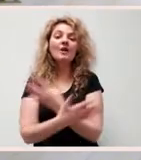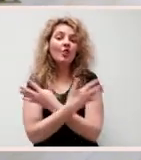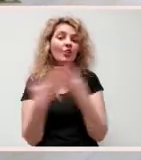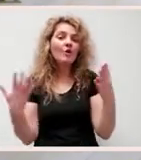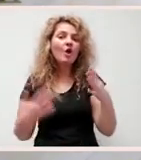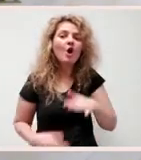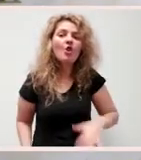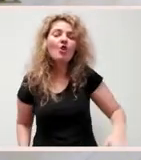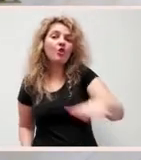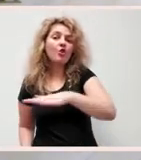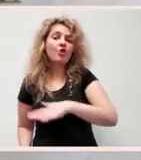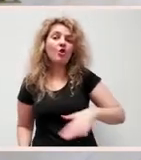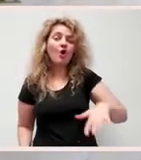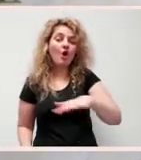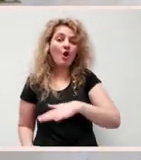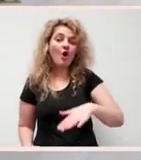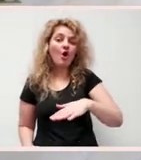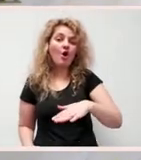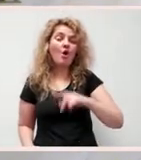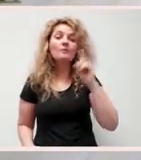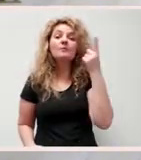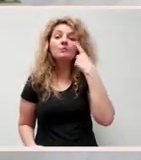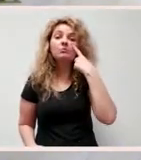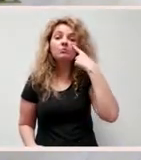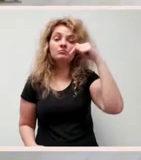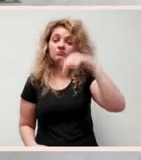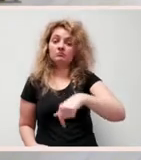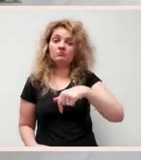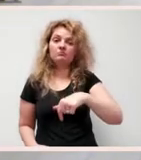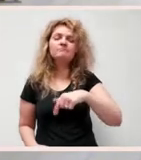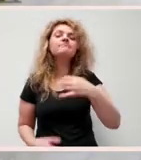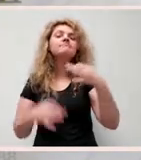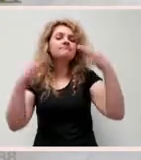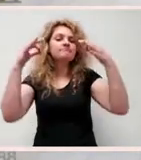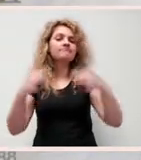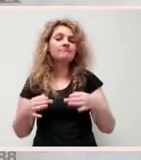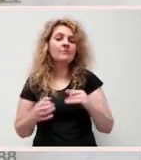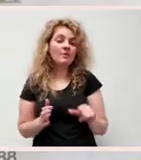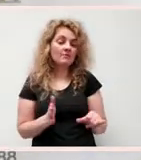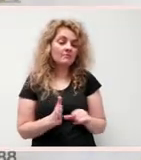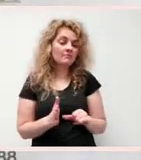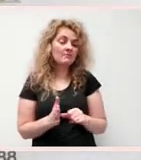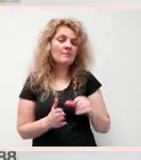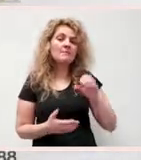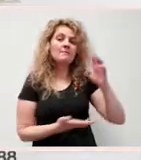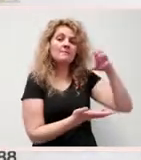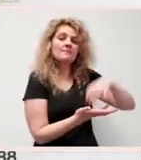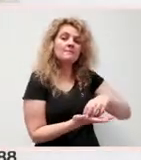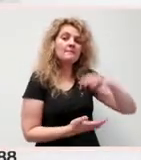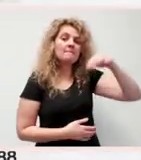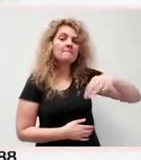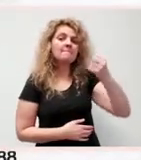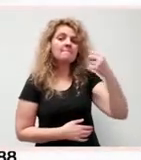onde apareceu o miliario se correspondía con unha das mansións desa vía 19. As mansións eran unha especie de casas de